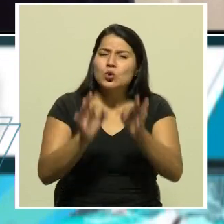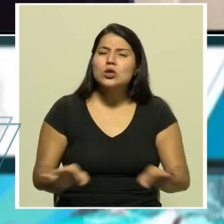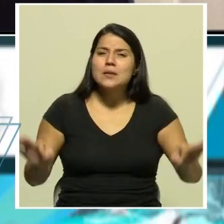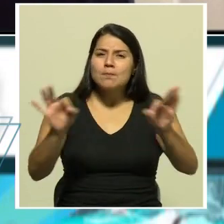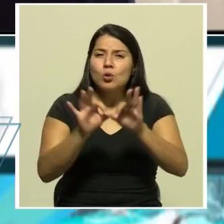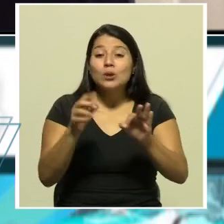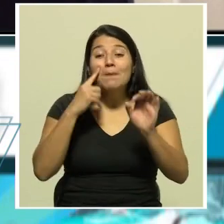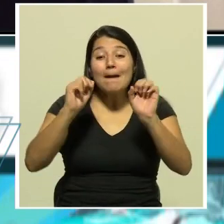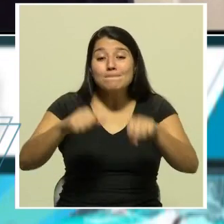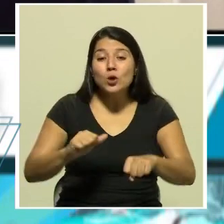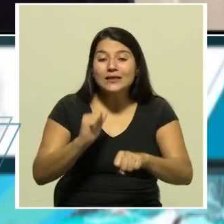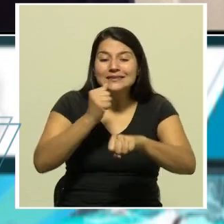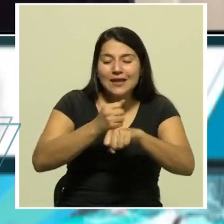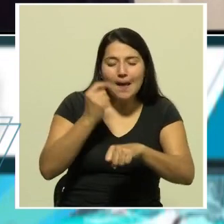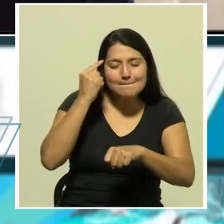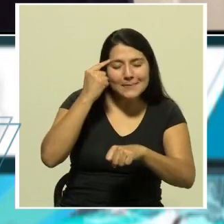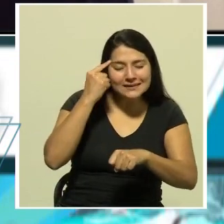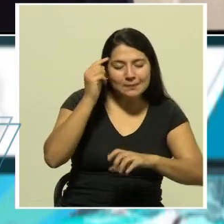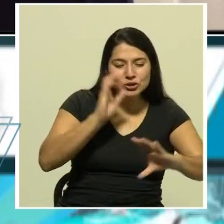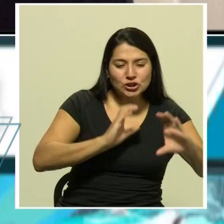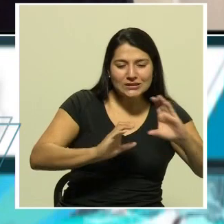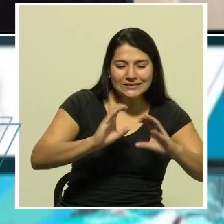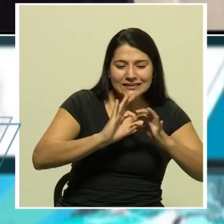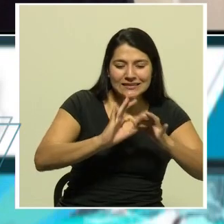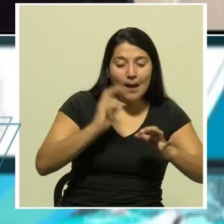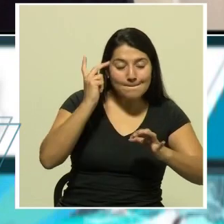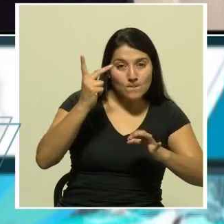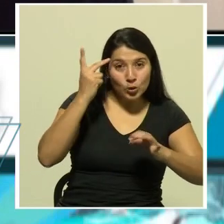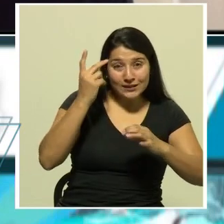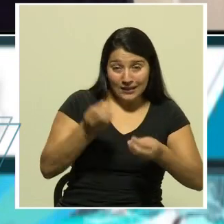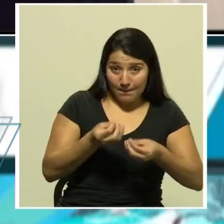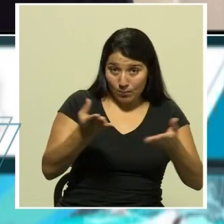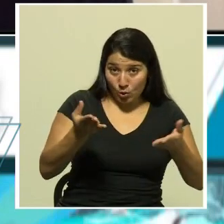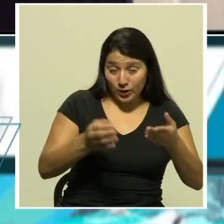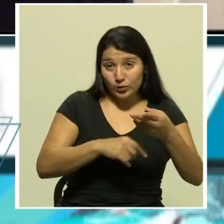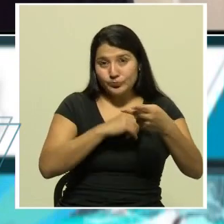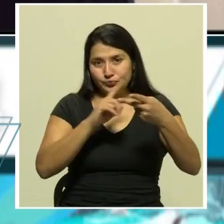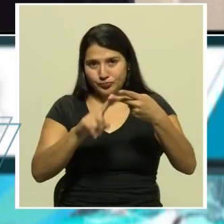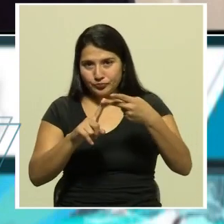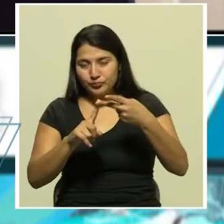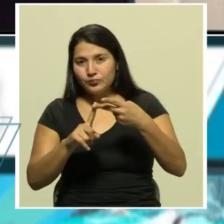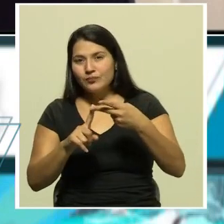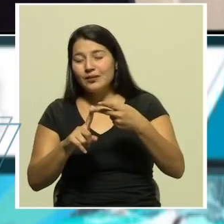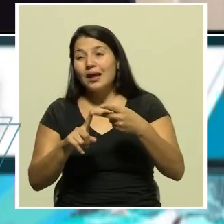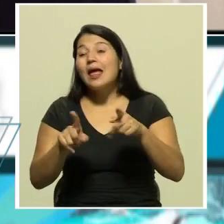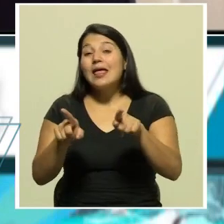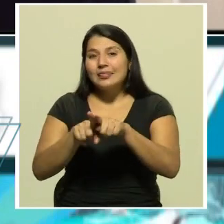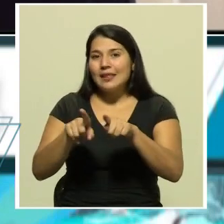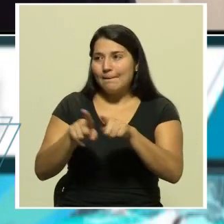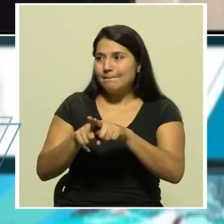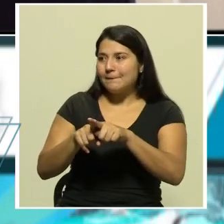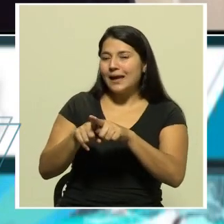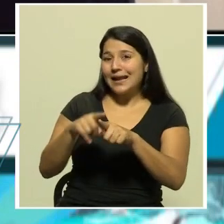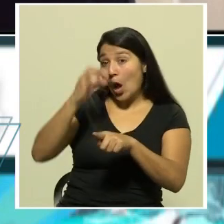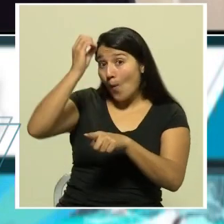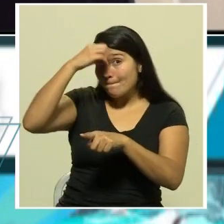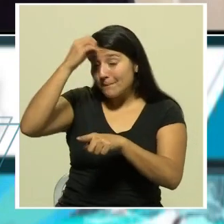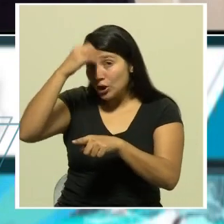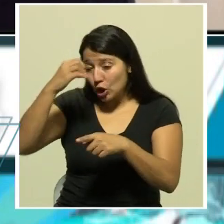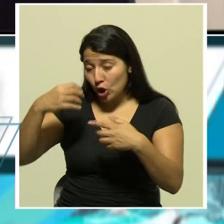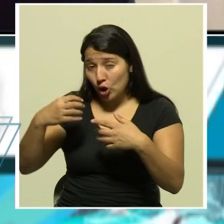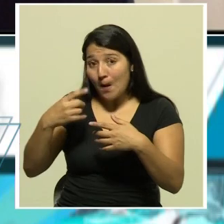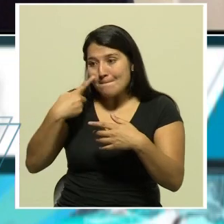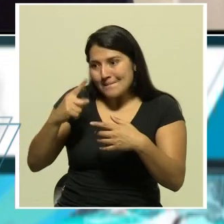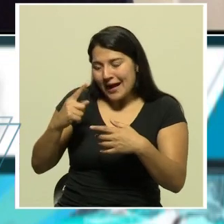el pensamiento científico sobre las políticas públicas, la medición de la opinión pública para la toma de decisiones y el pulso